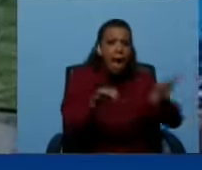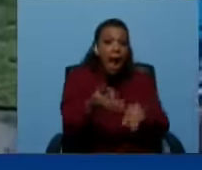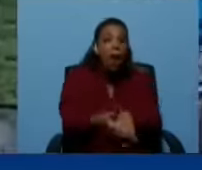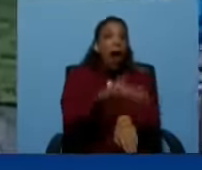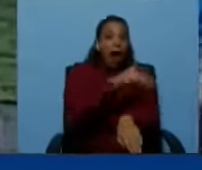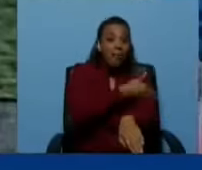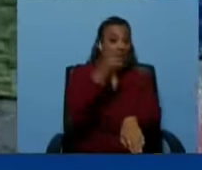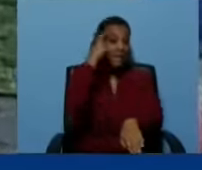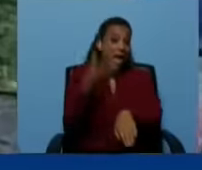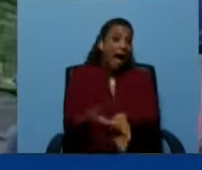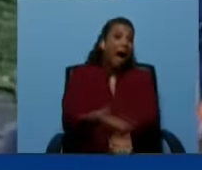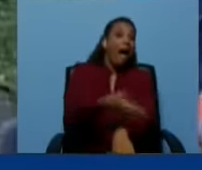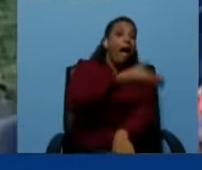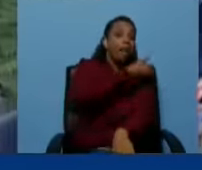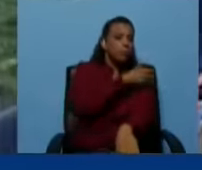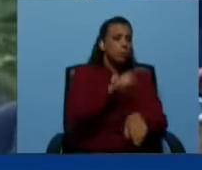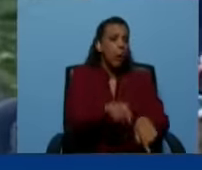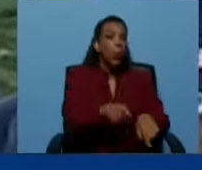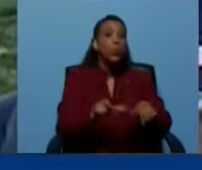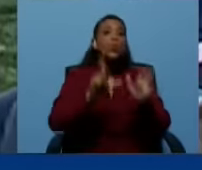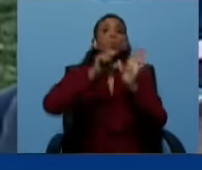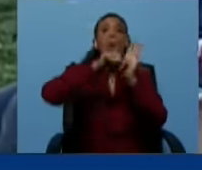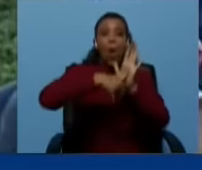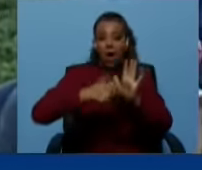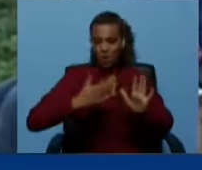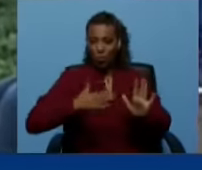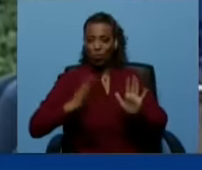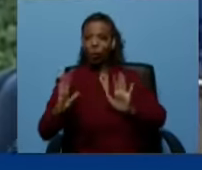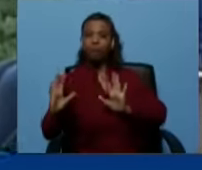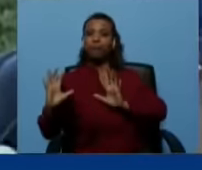adelante. Y luego fue él,